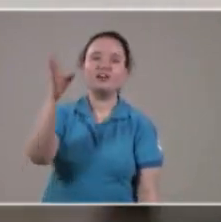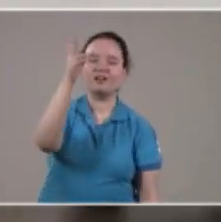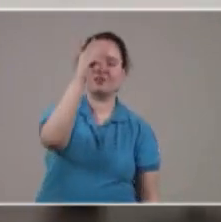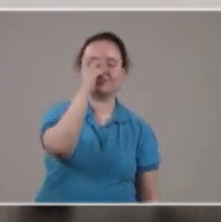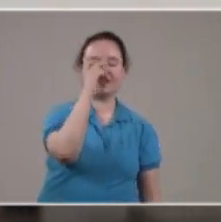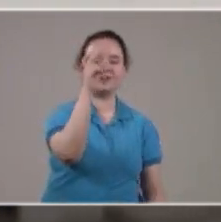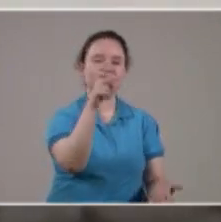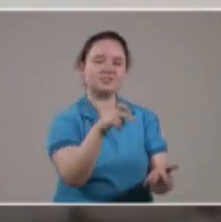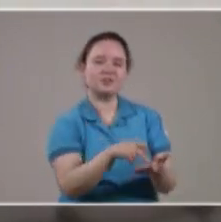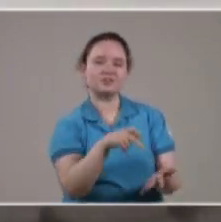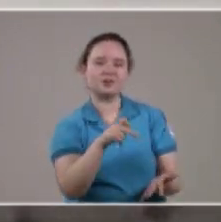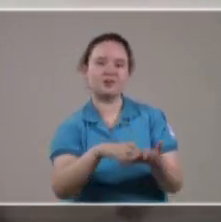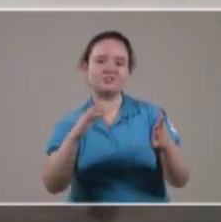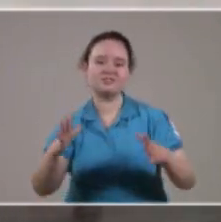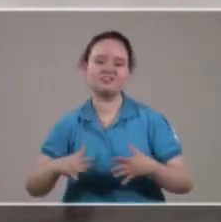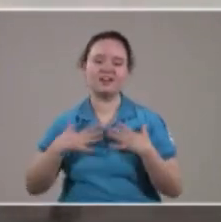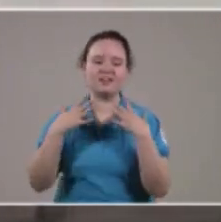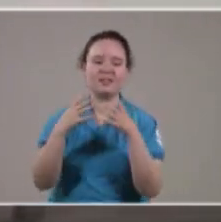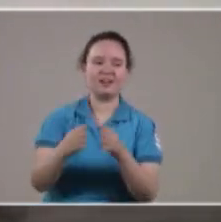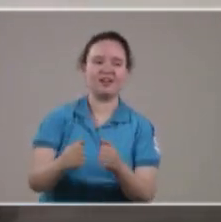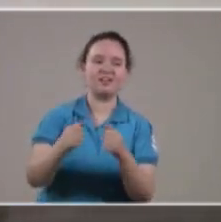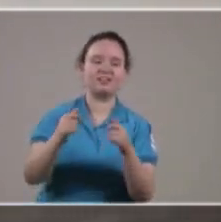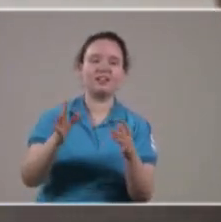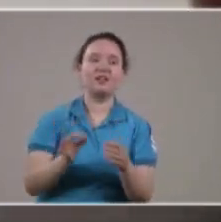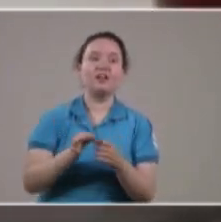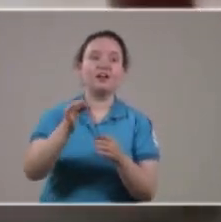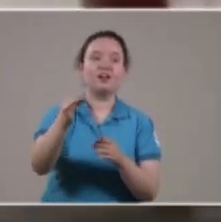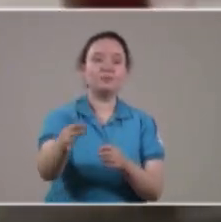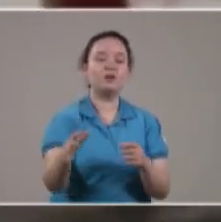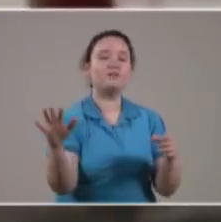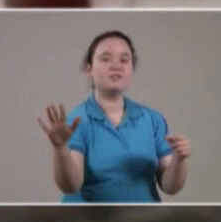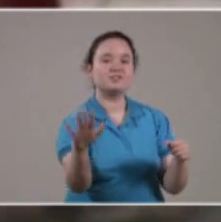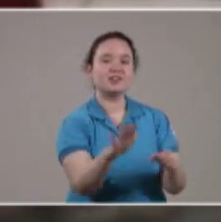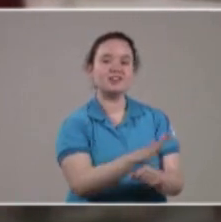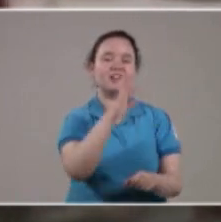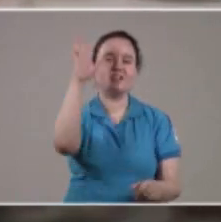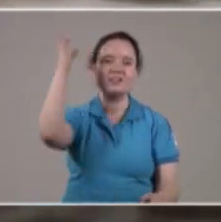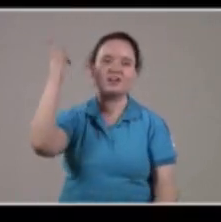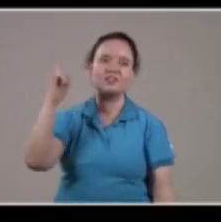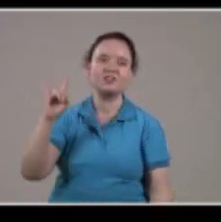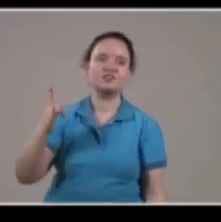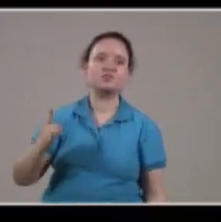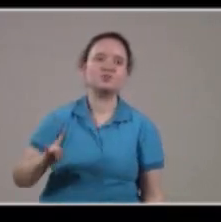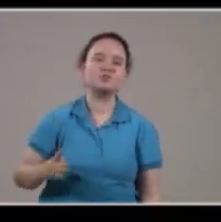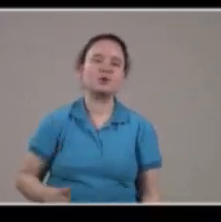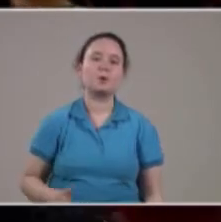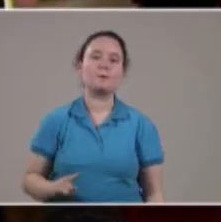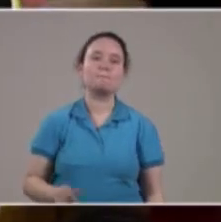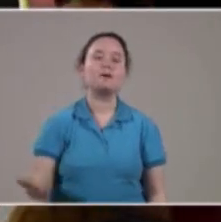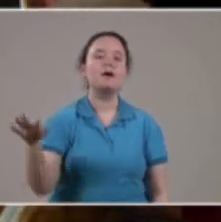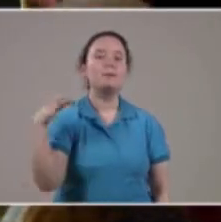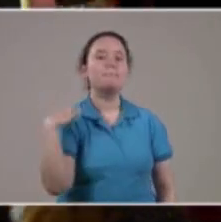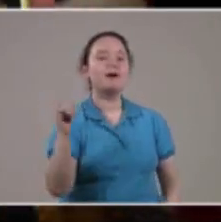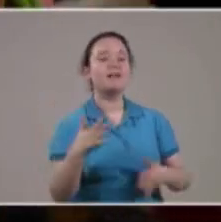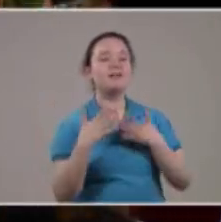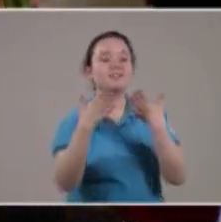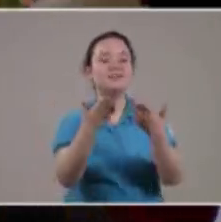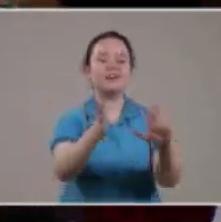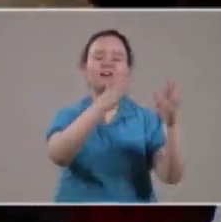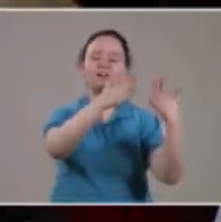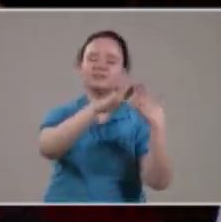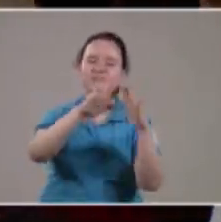donde los ciegos y los cojos se sanan, el pueblo se llena de unción